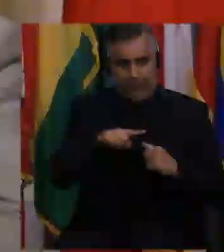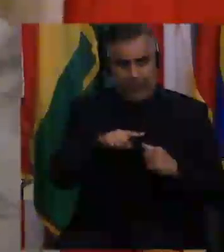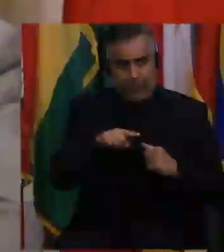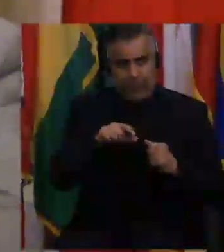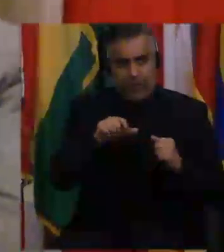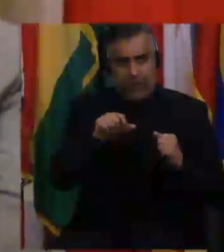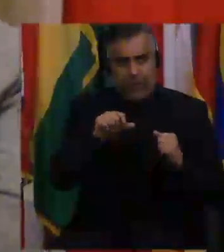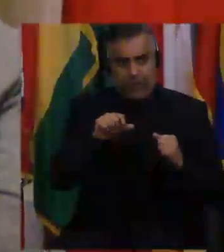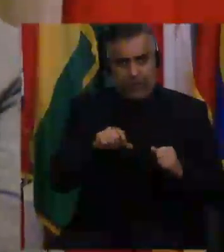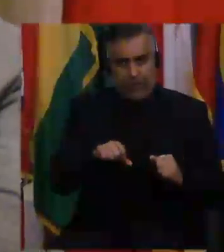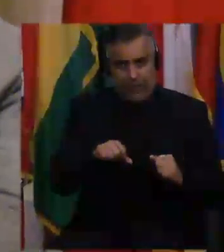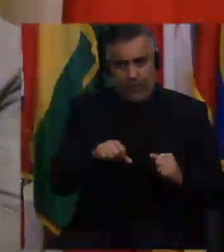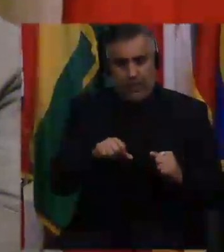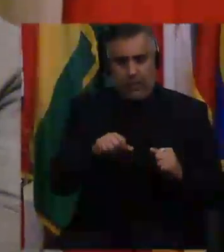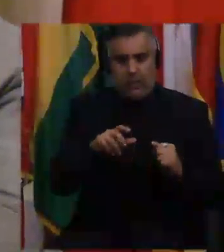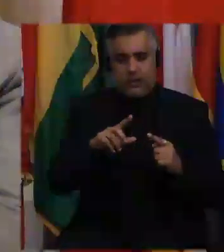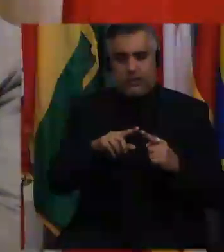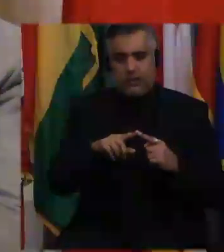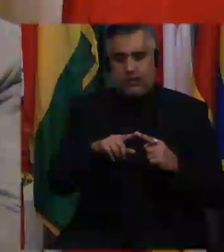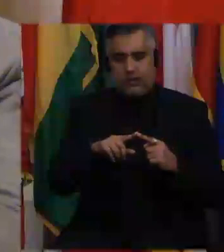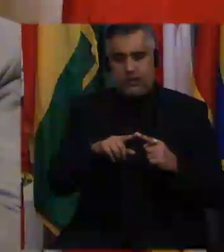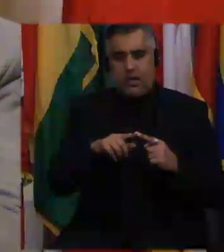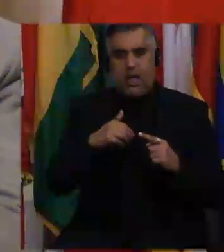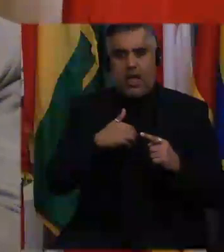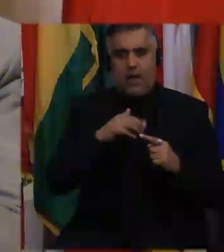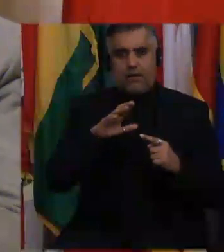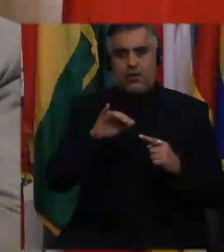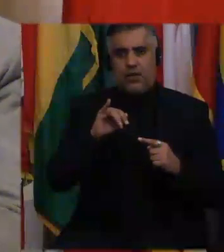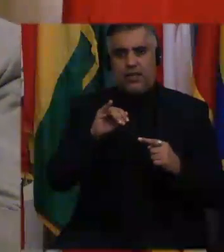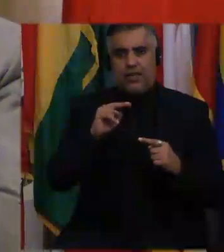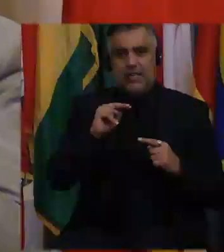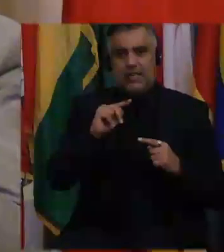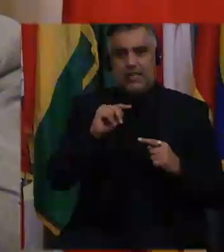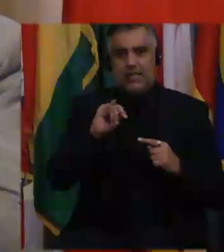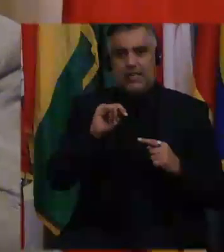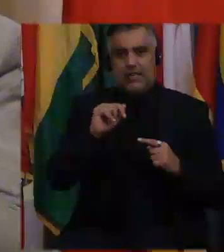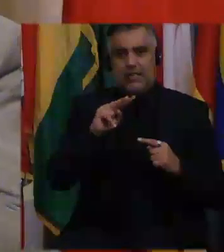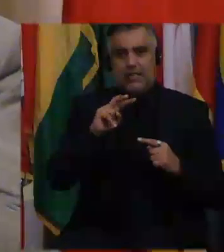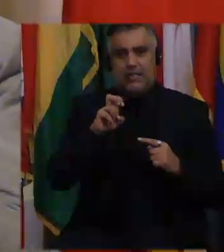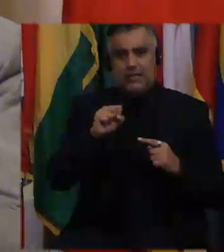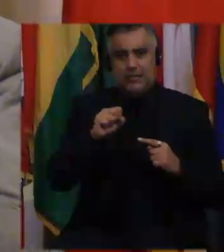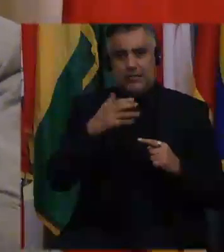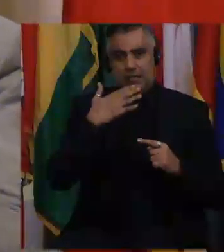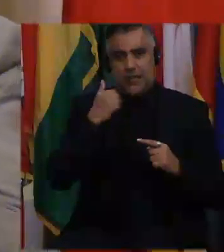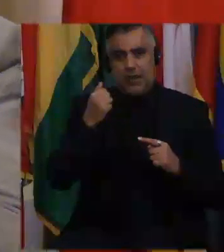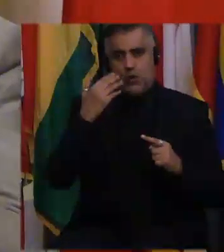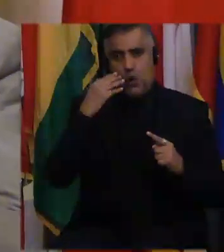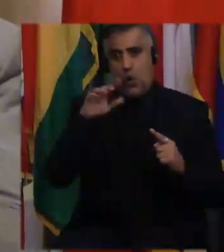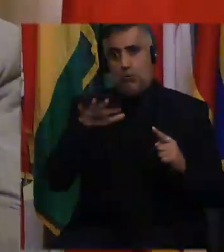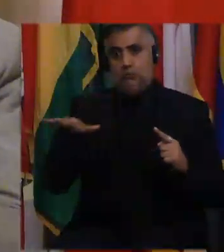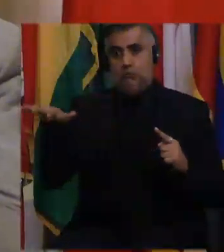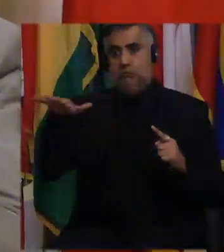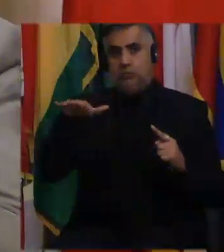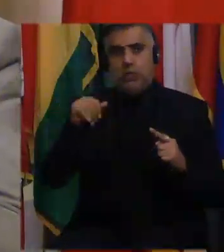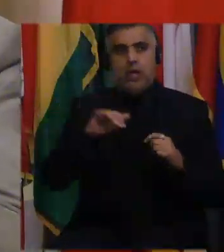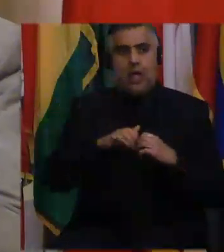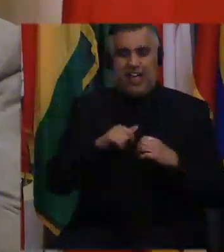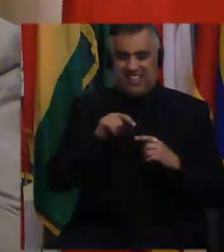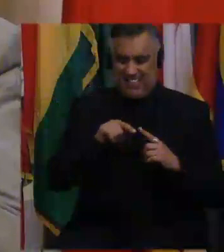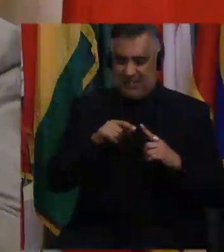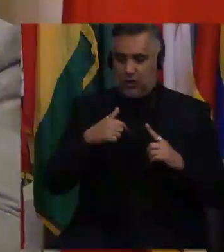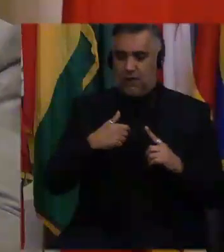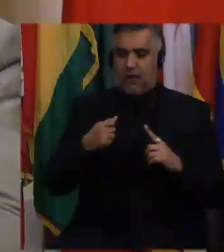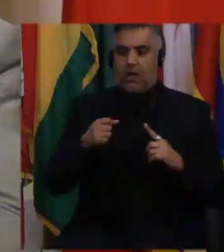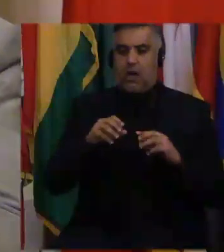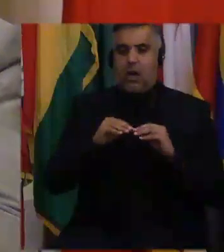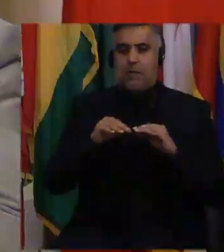local amparadas en discursos que estén multiplicados por los organismos internacionales y